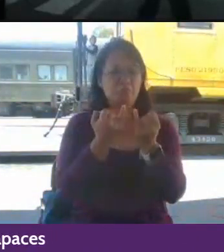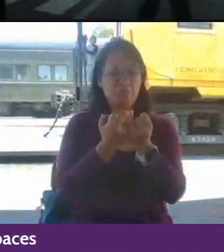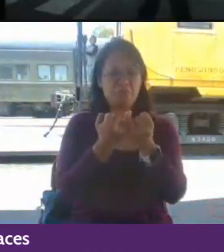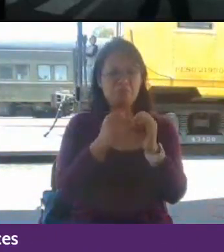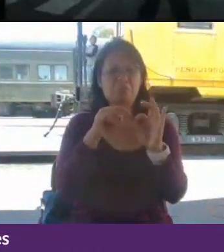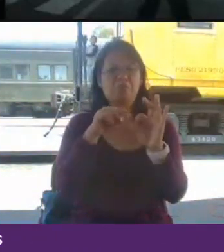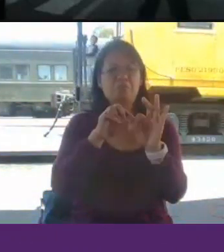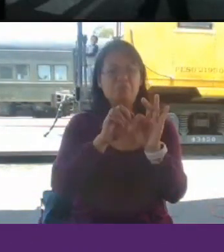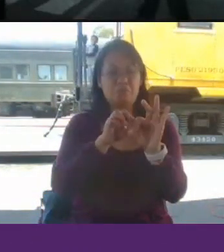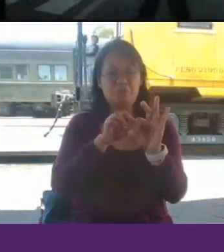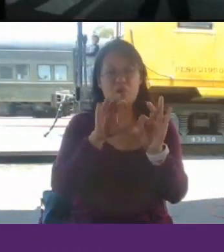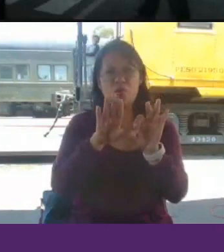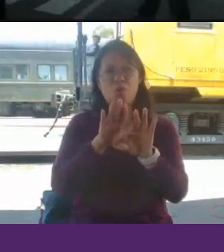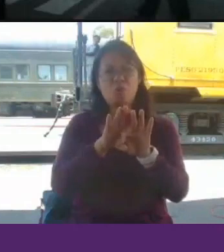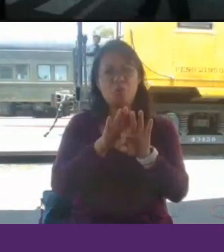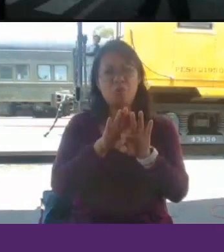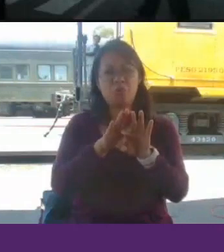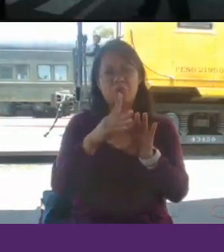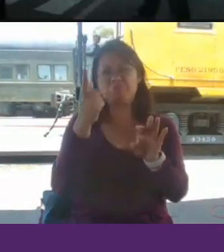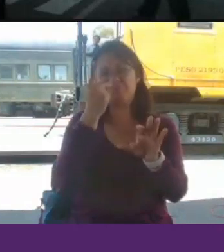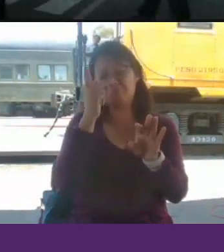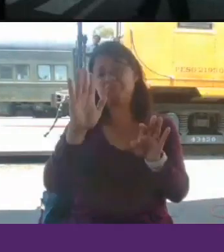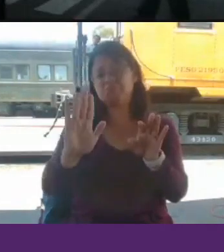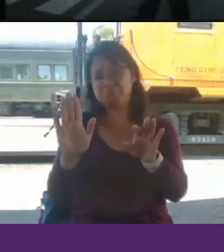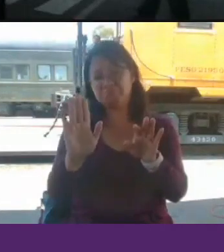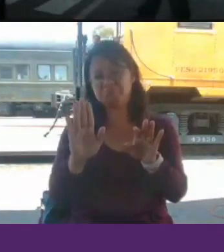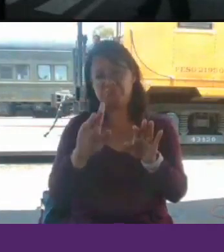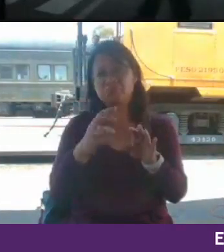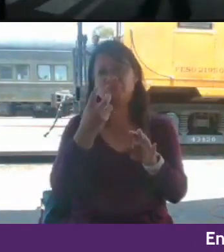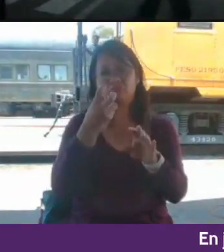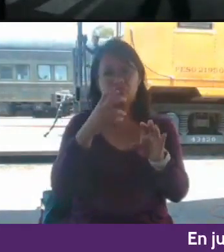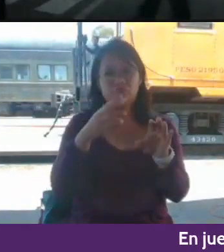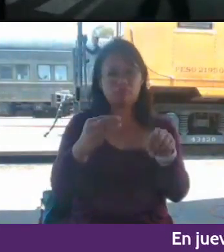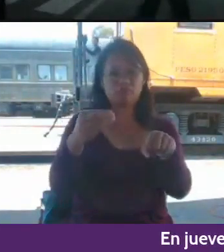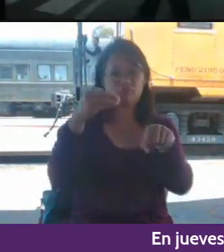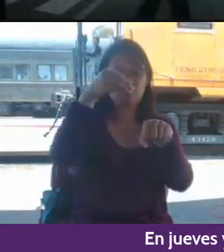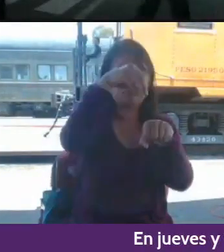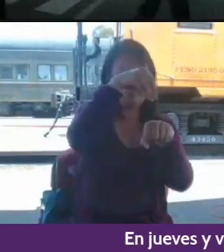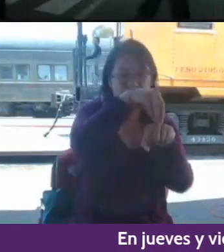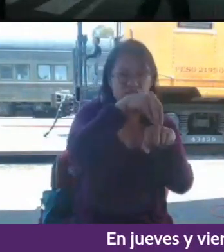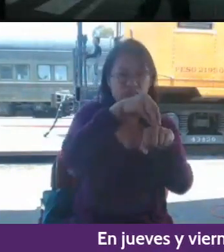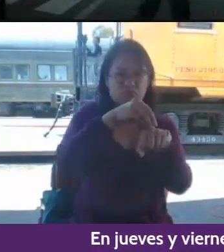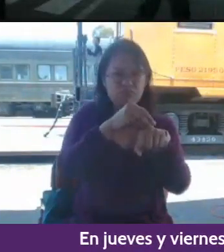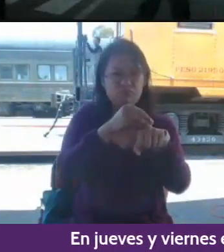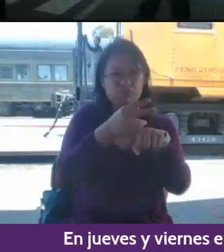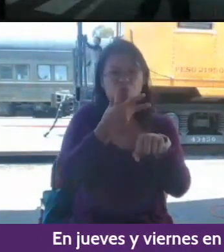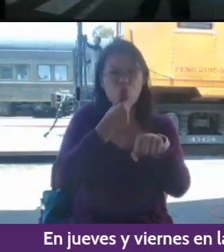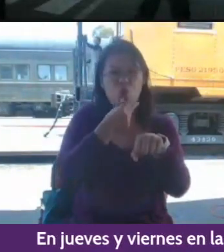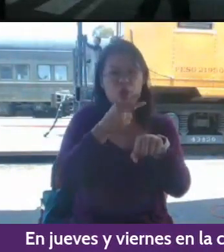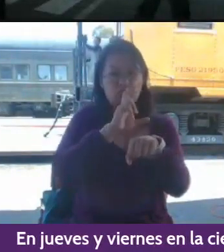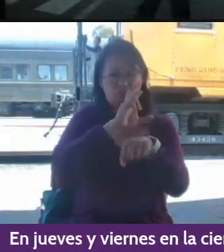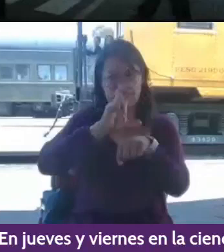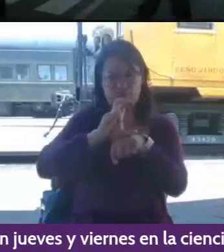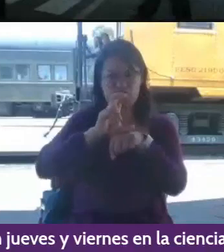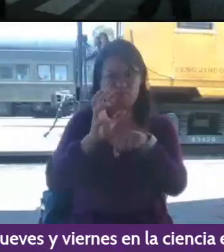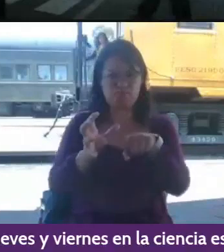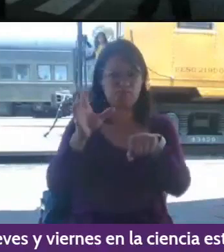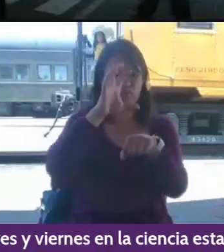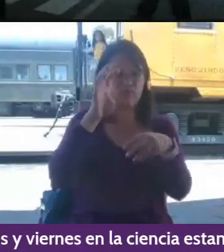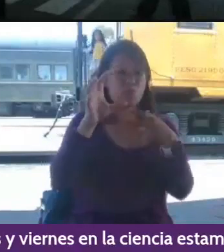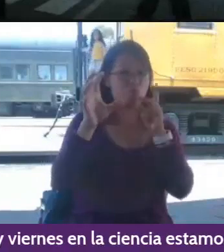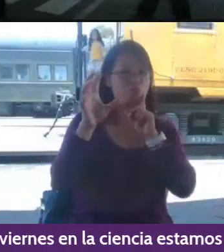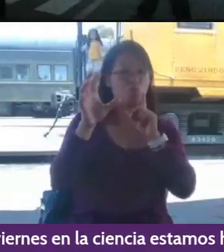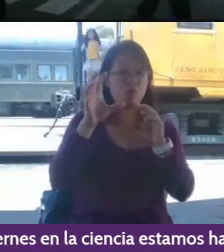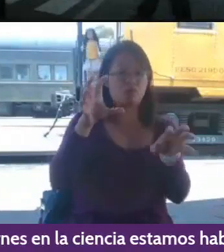sistema reproductor. Entonces, lo que hacen es juntar las cloacas, el macho se para sobre la hembra y la hembra ladea la cola